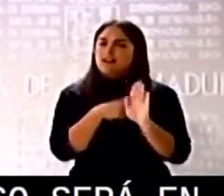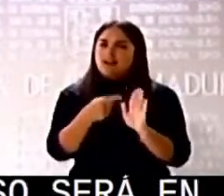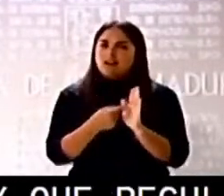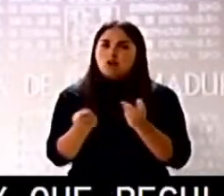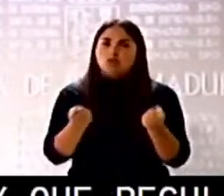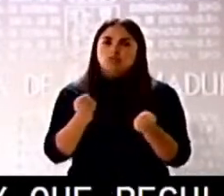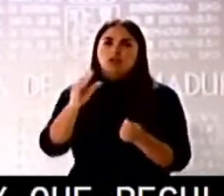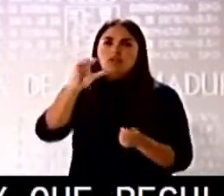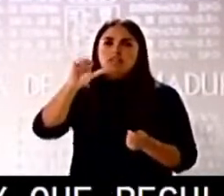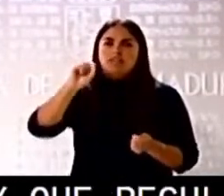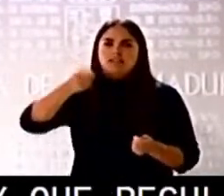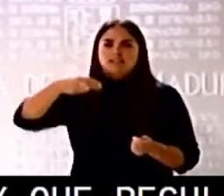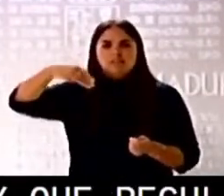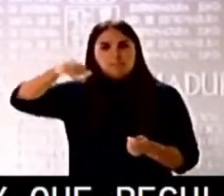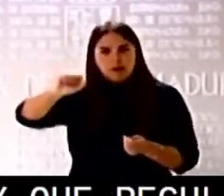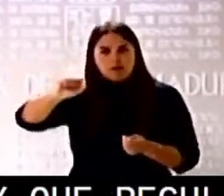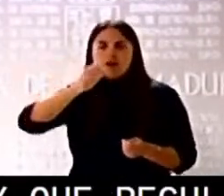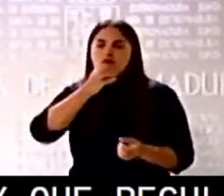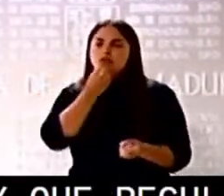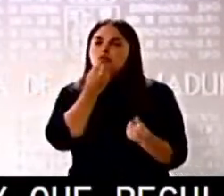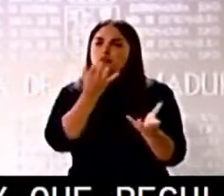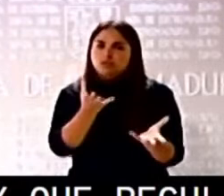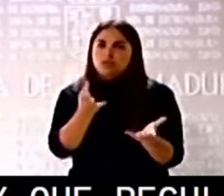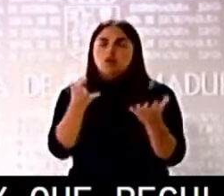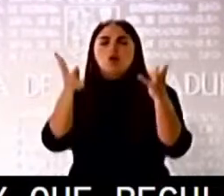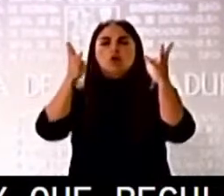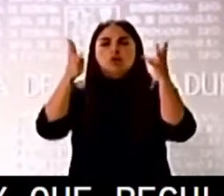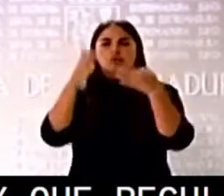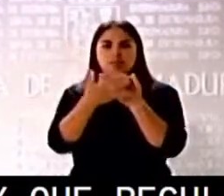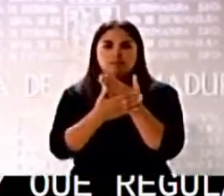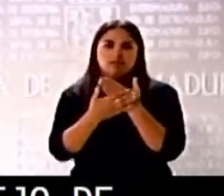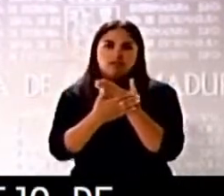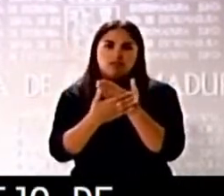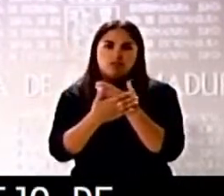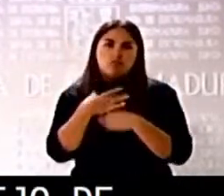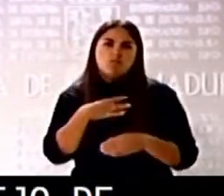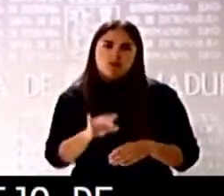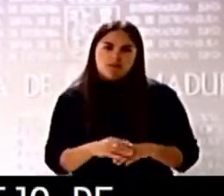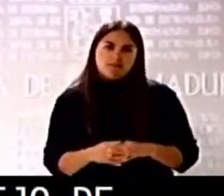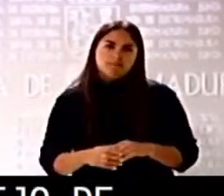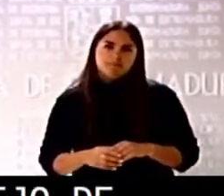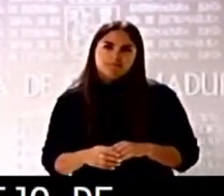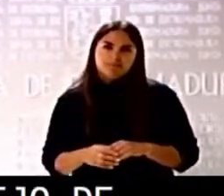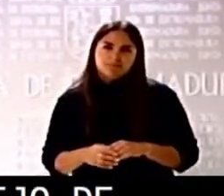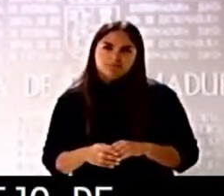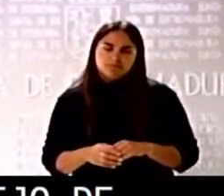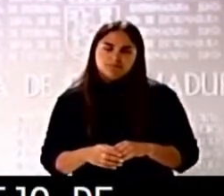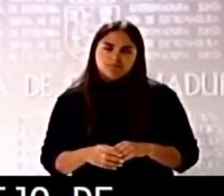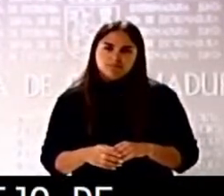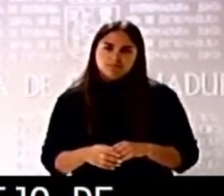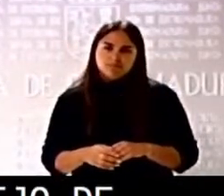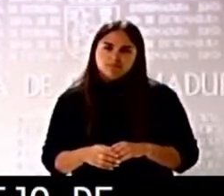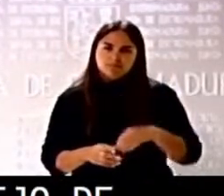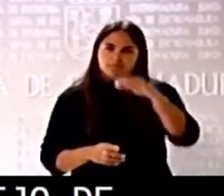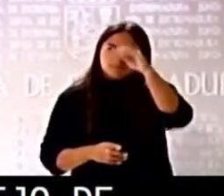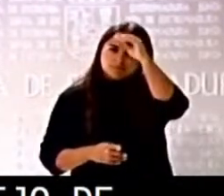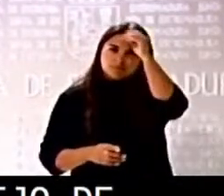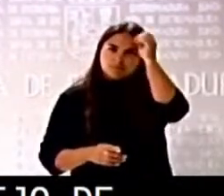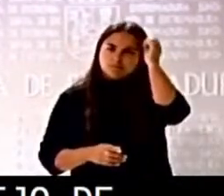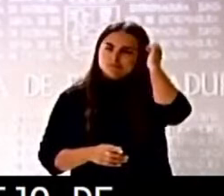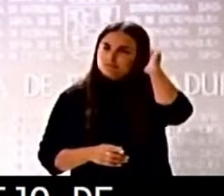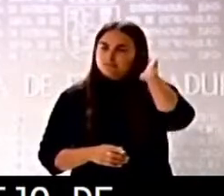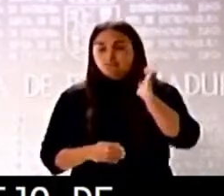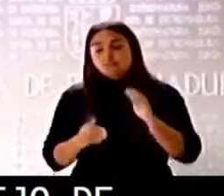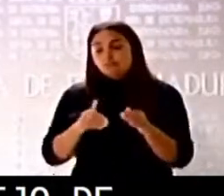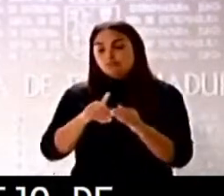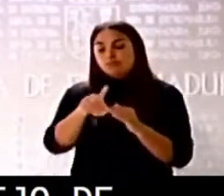la CEXMA, tiene que pronunciarse el Consejo de Administración y en la próxima